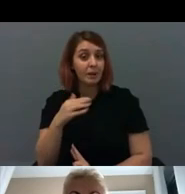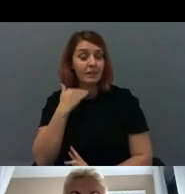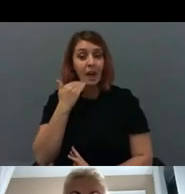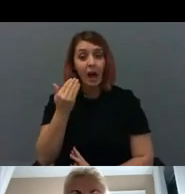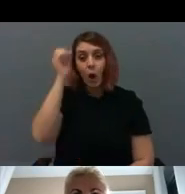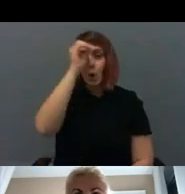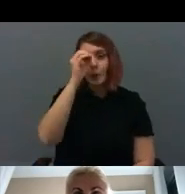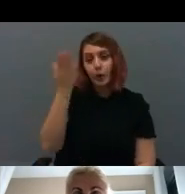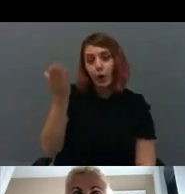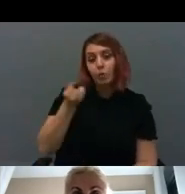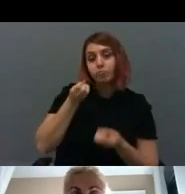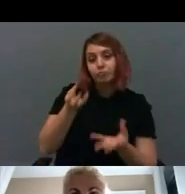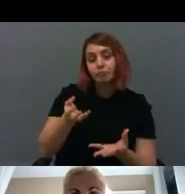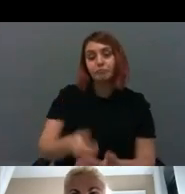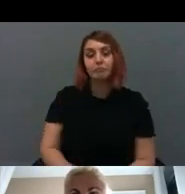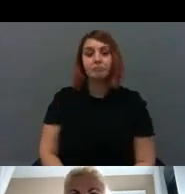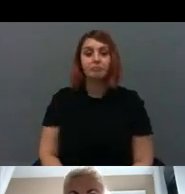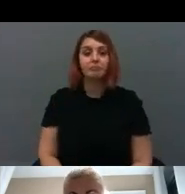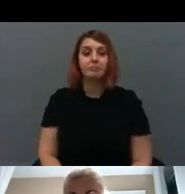darle respuesta a Carlos.